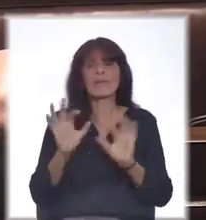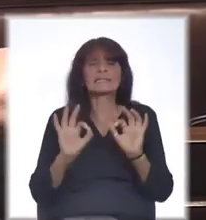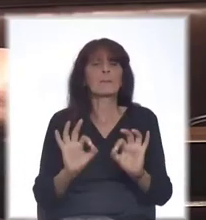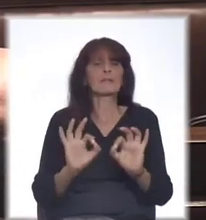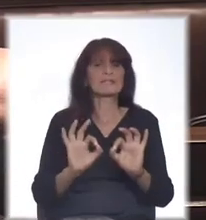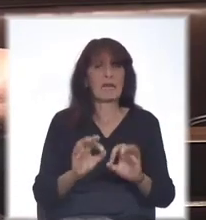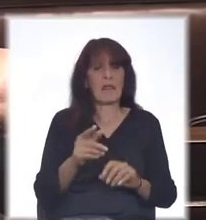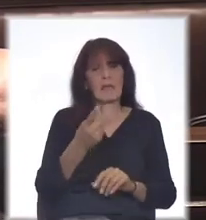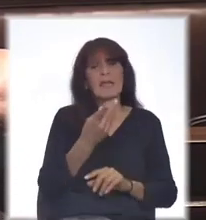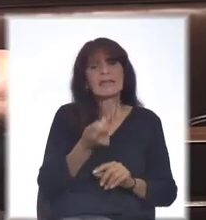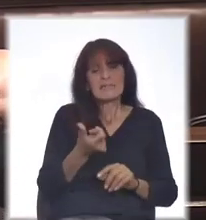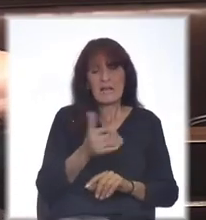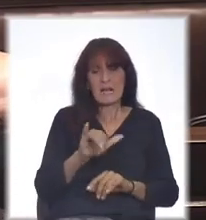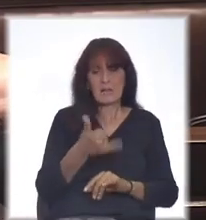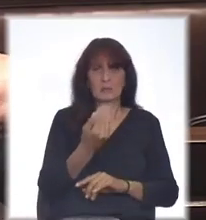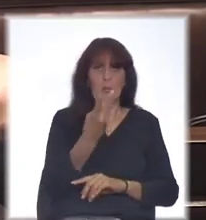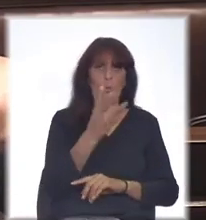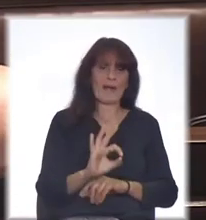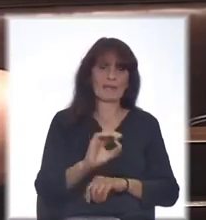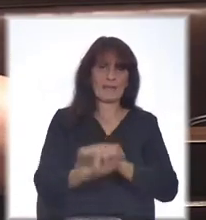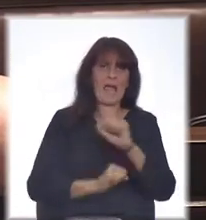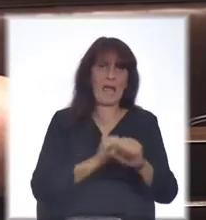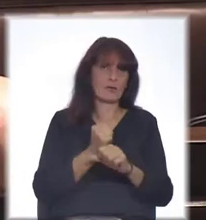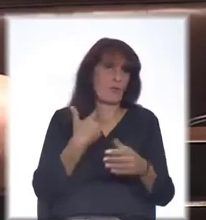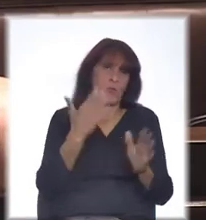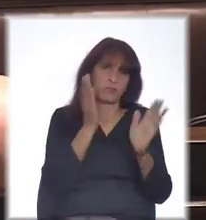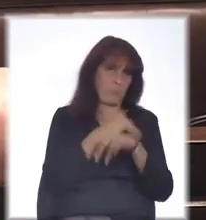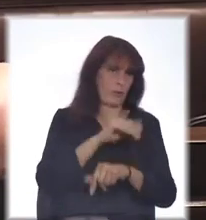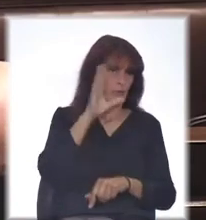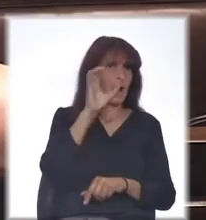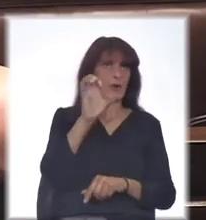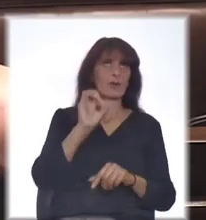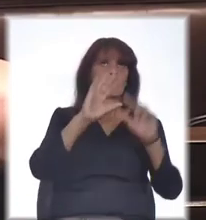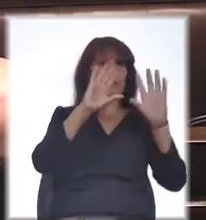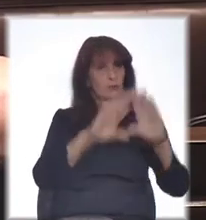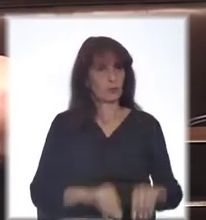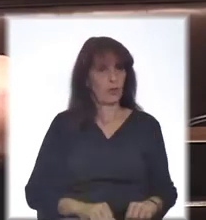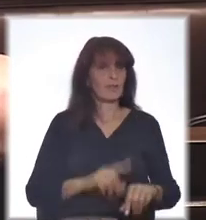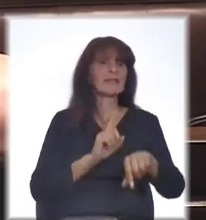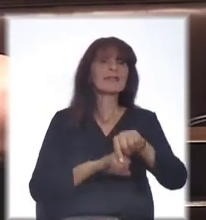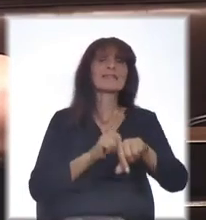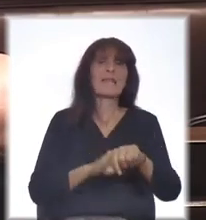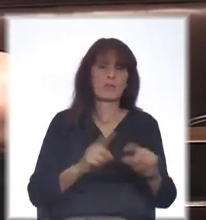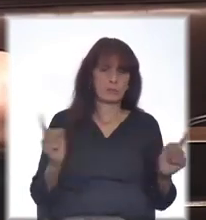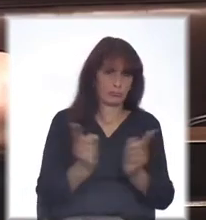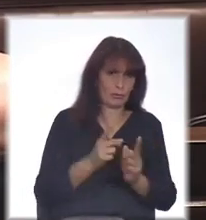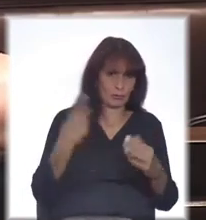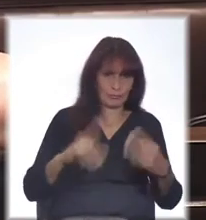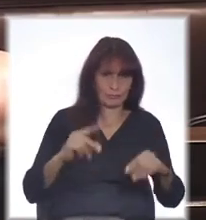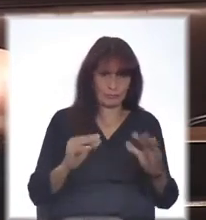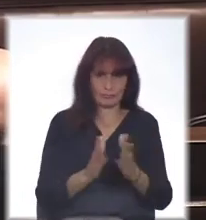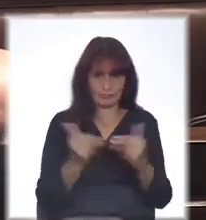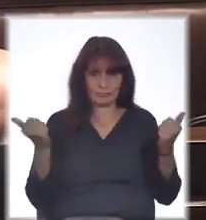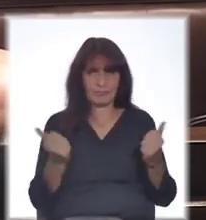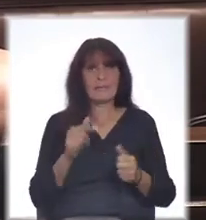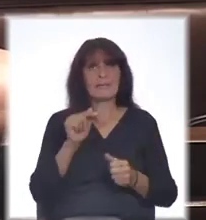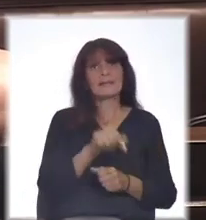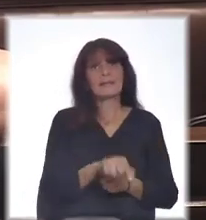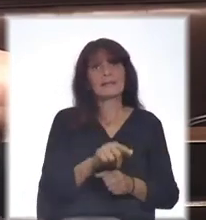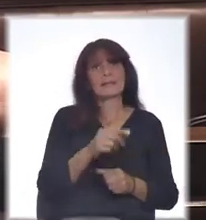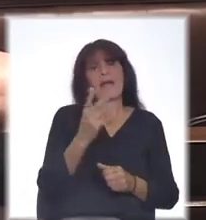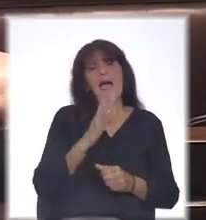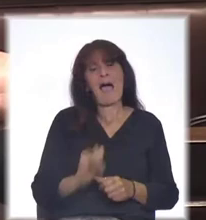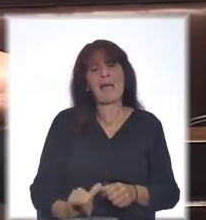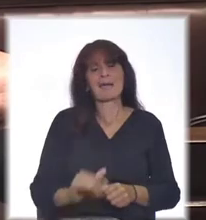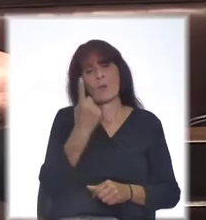pasado 40 años y no puedo recordarlas todas. El tiempo es implacable y hace su trabajo, pero hay una